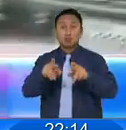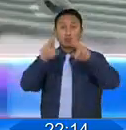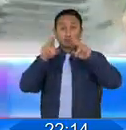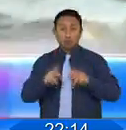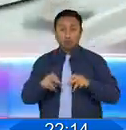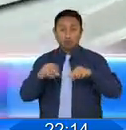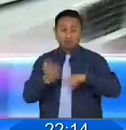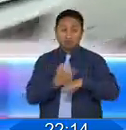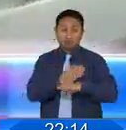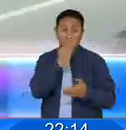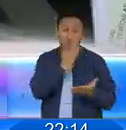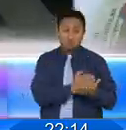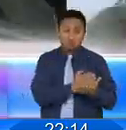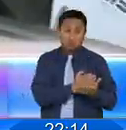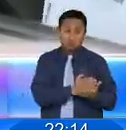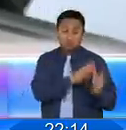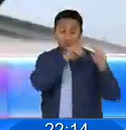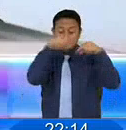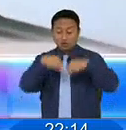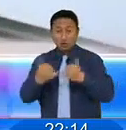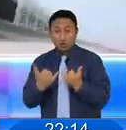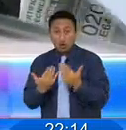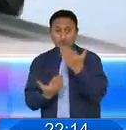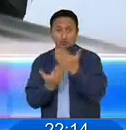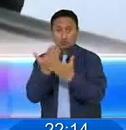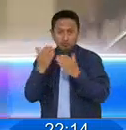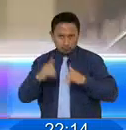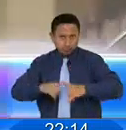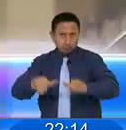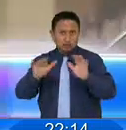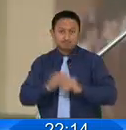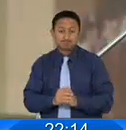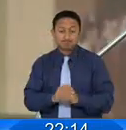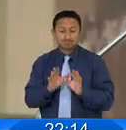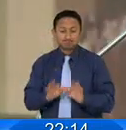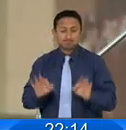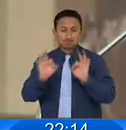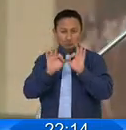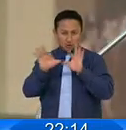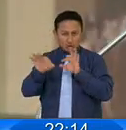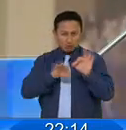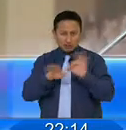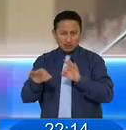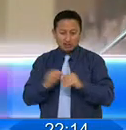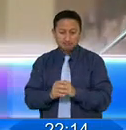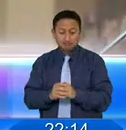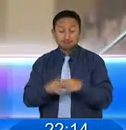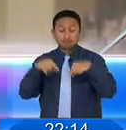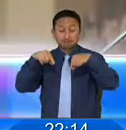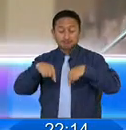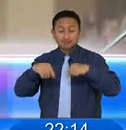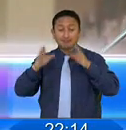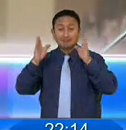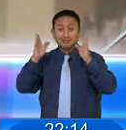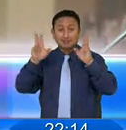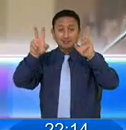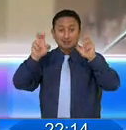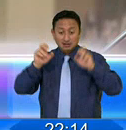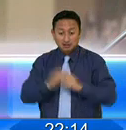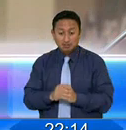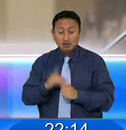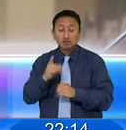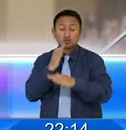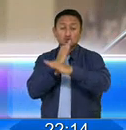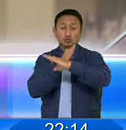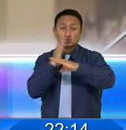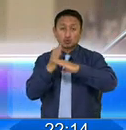encontraban suspendidos hasta antes del estado de excepción vuelven a regir. Es importante indicar que en el caso de que se tengan turnos para